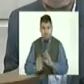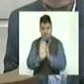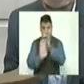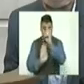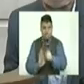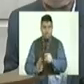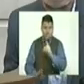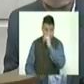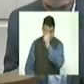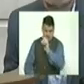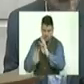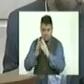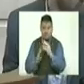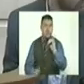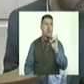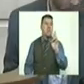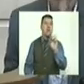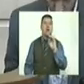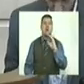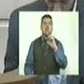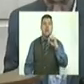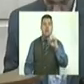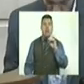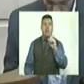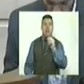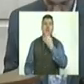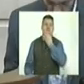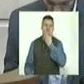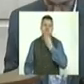usted, honorable senador Iván Cepeda. Gracias.